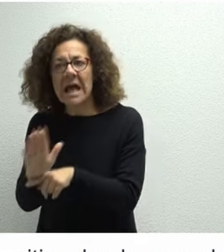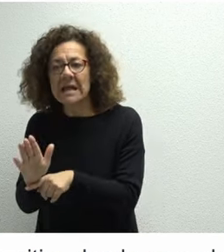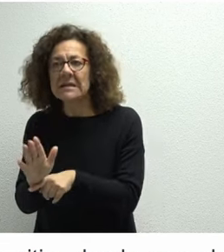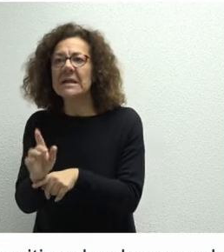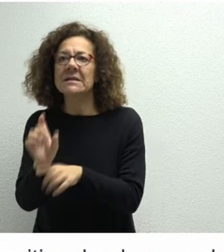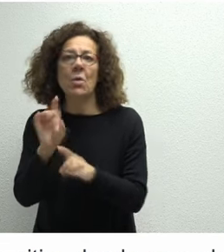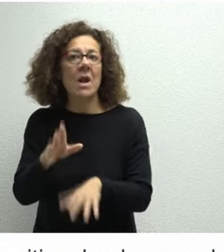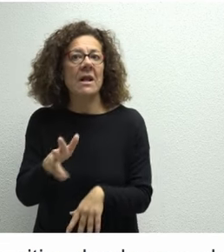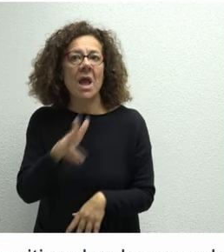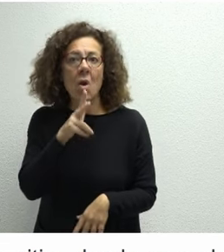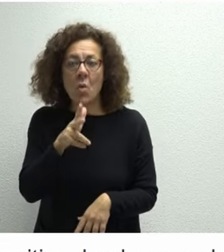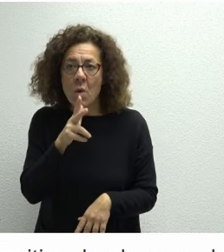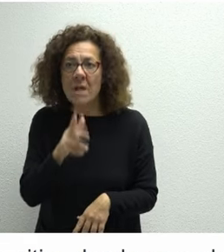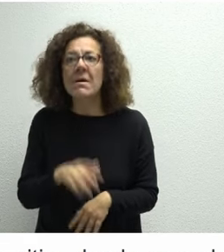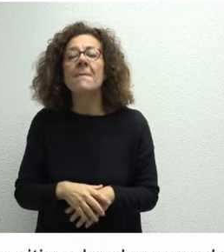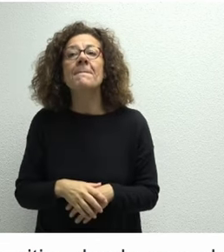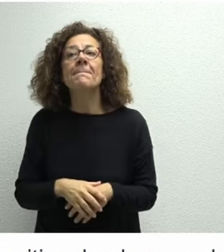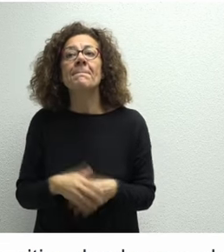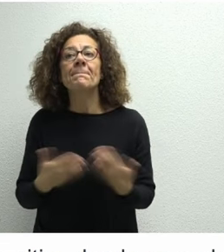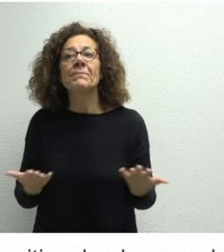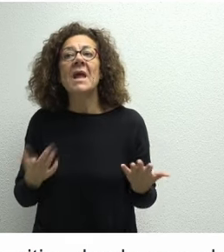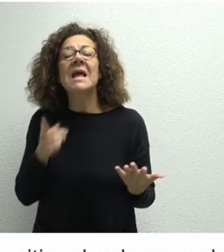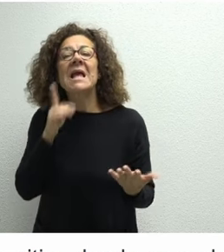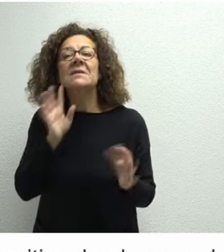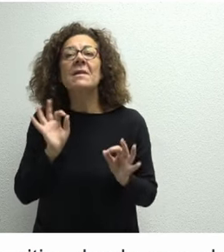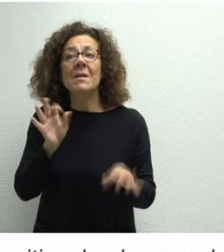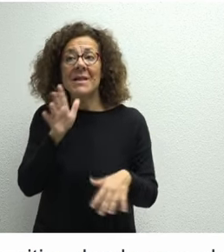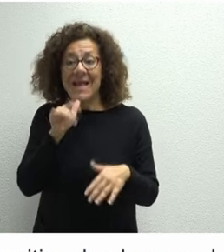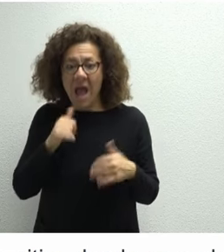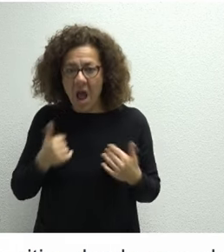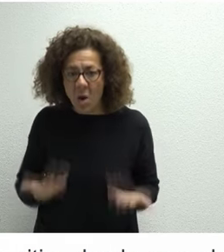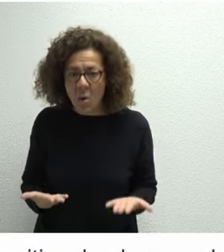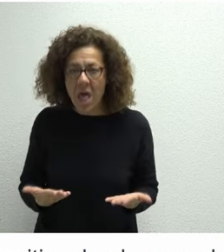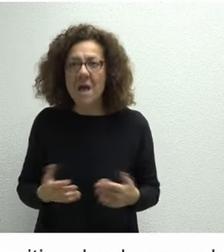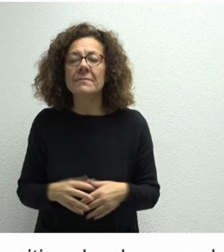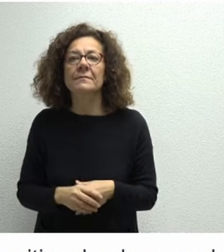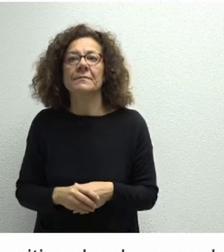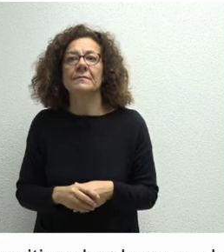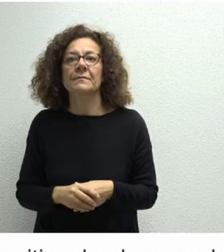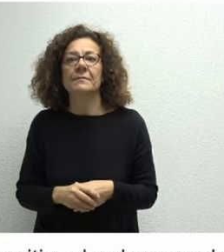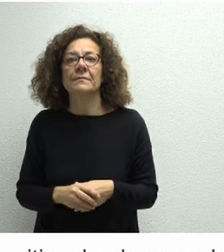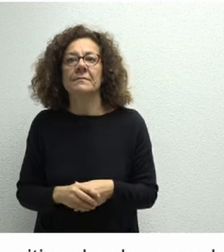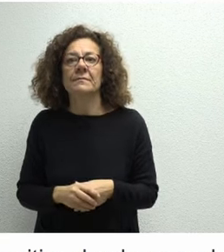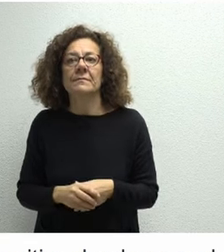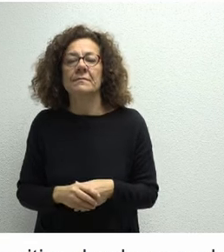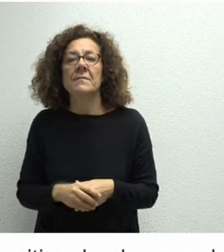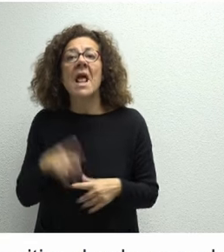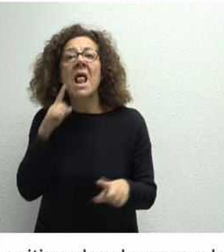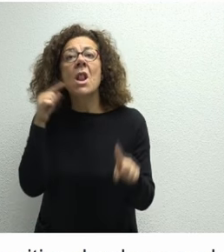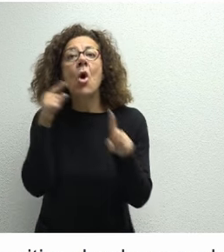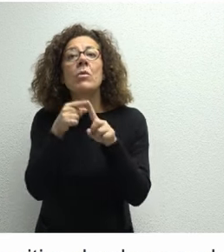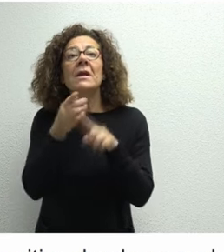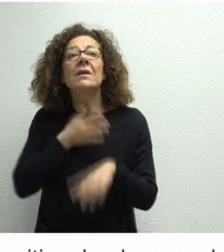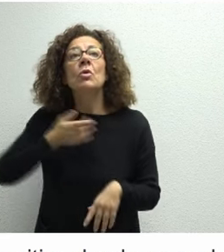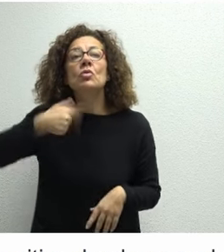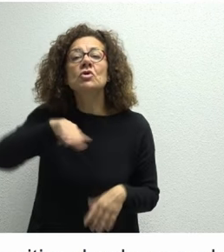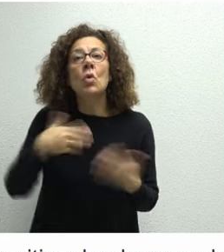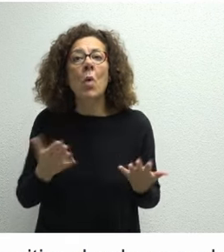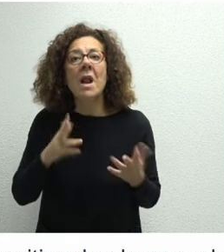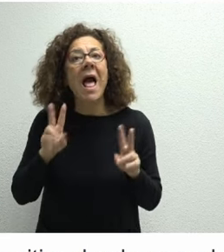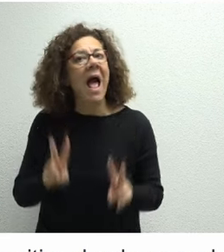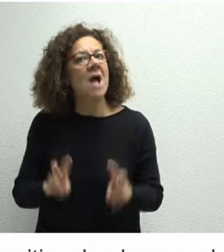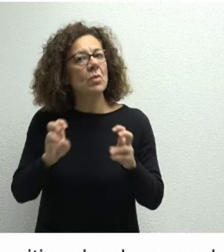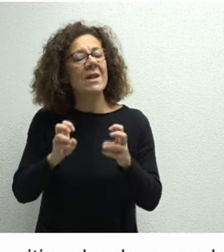la de huelva y que en la de balme y sobre todo ahora mismo el objetivo que tenemos es actualizar los